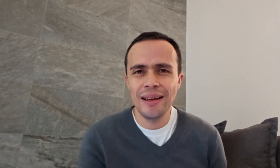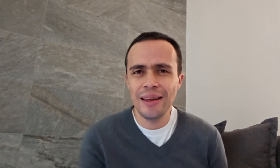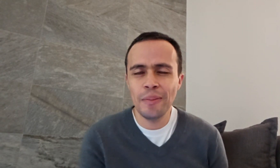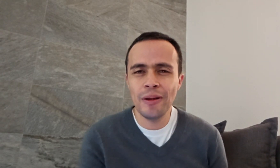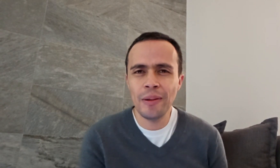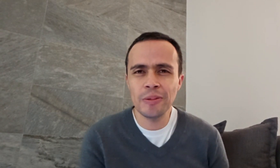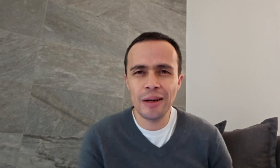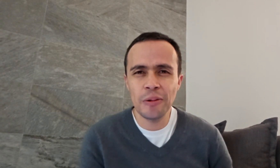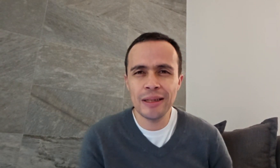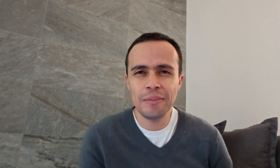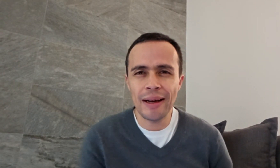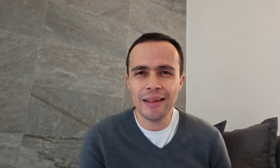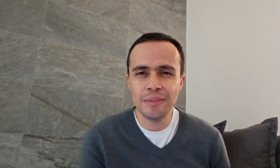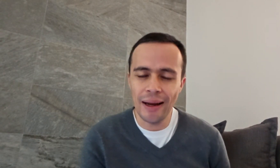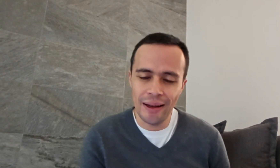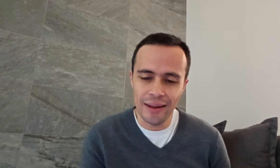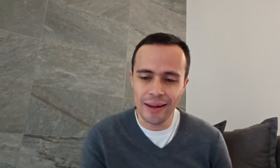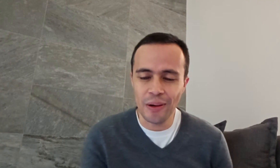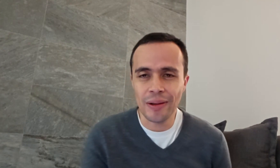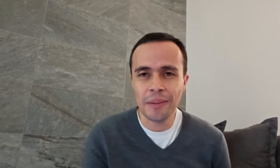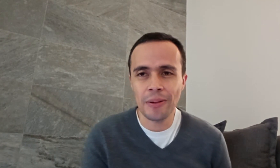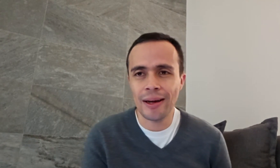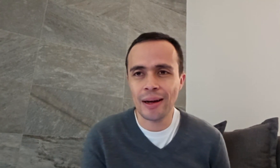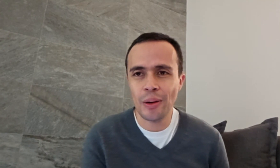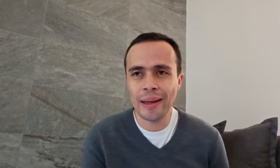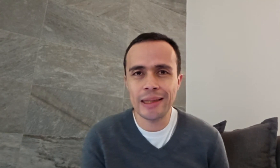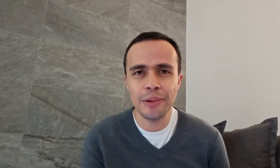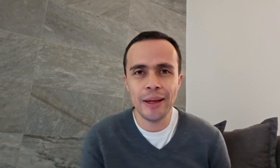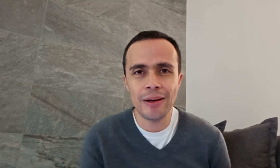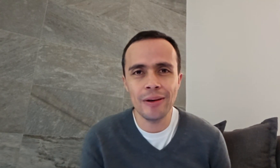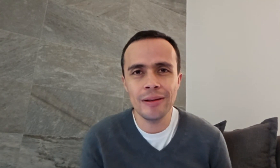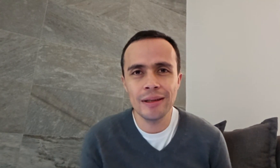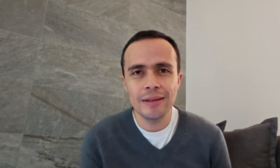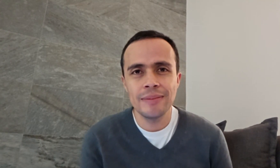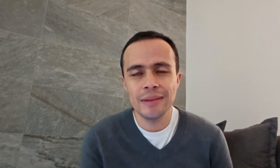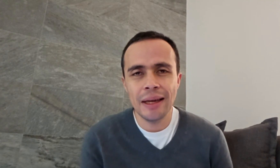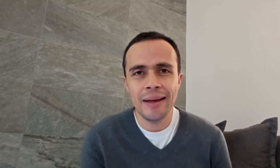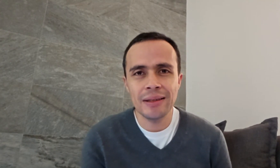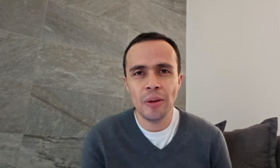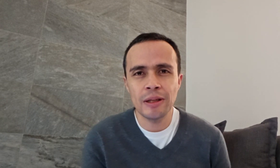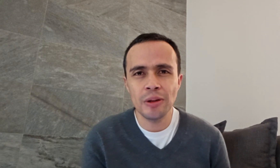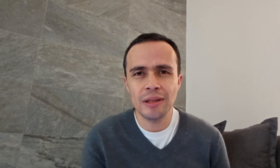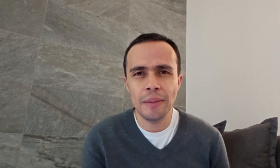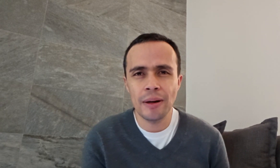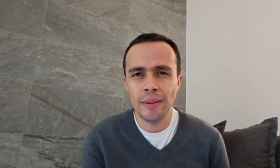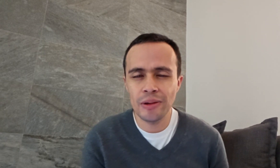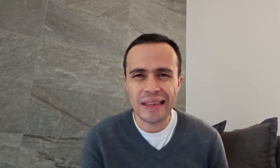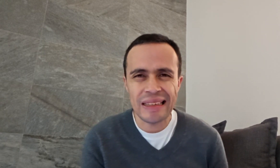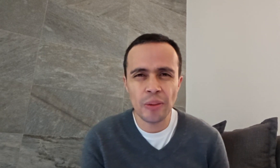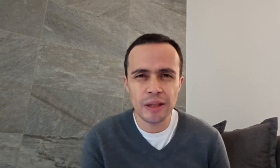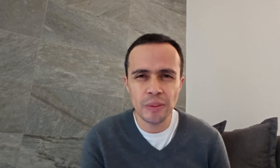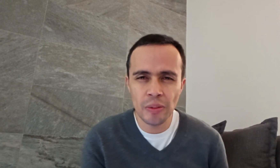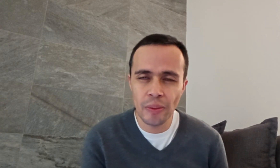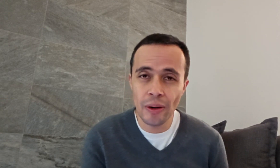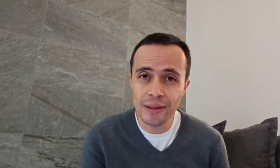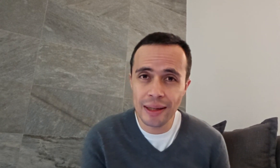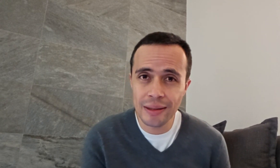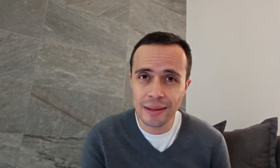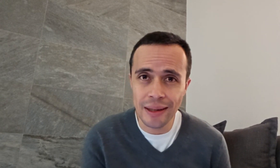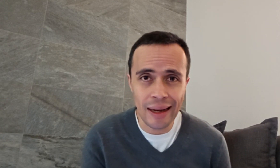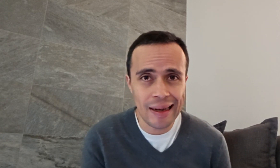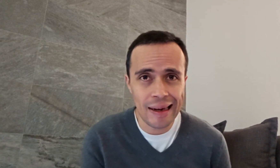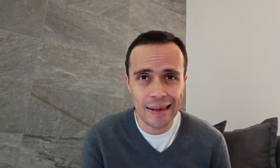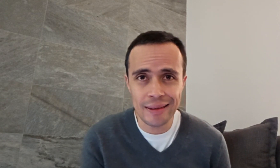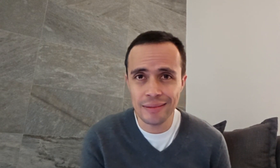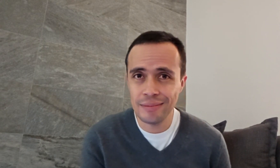Entonces, podremos ver algunas imágenes para recordar, porque recordar es vivir, ¿no? De Inés Gómez Montt, si le ponemos Inés Gómez Montt